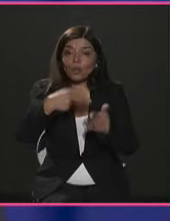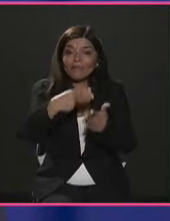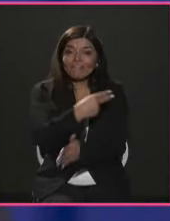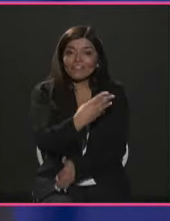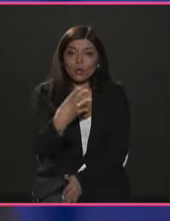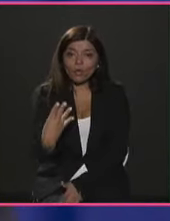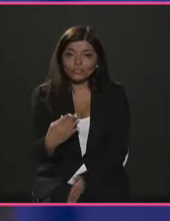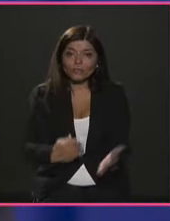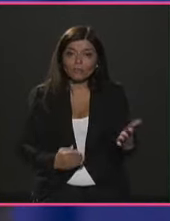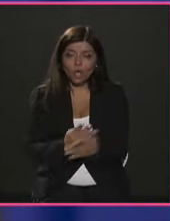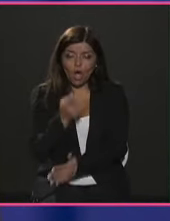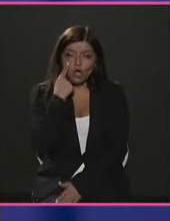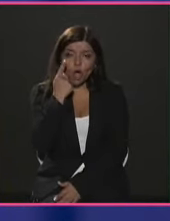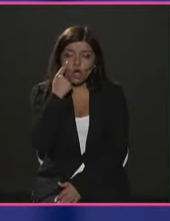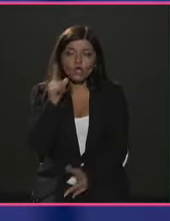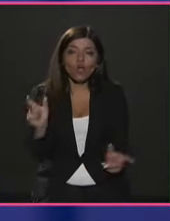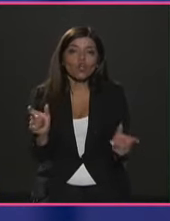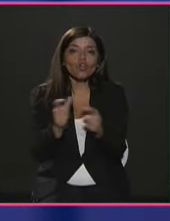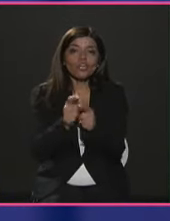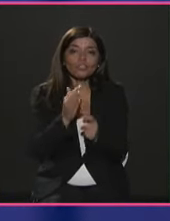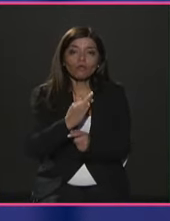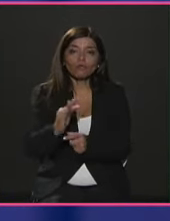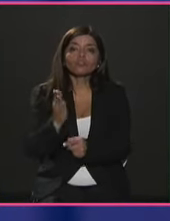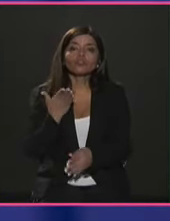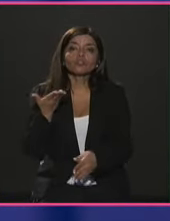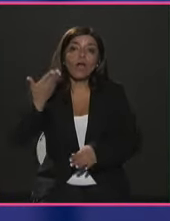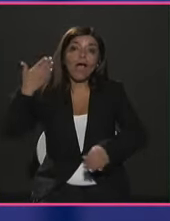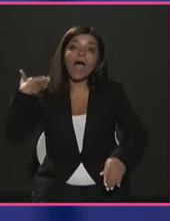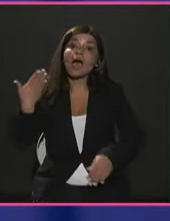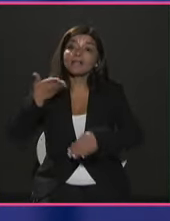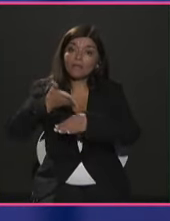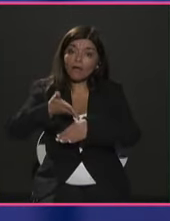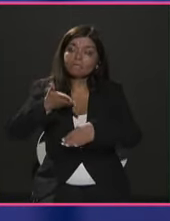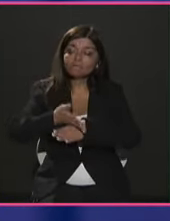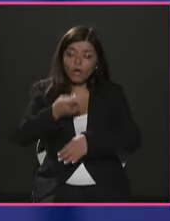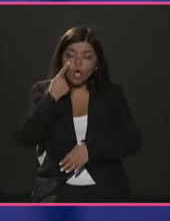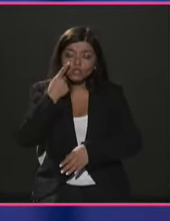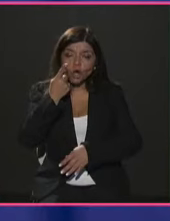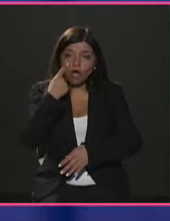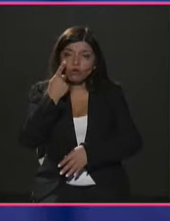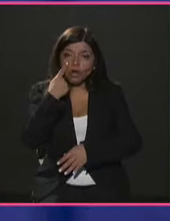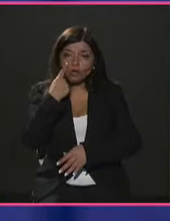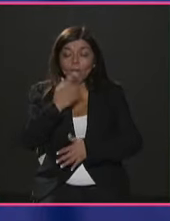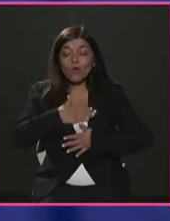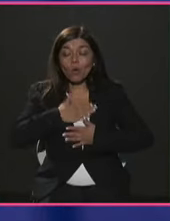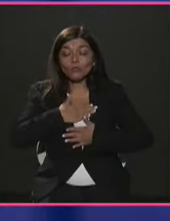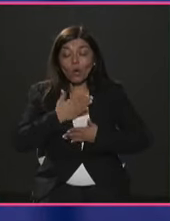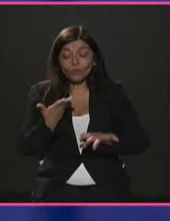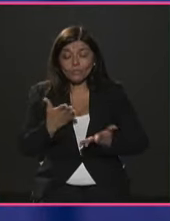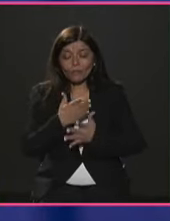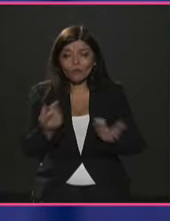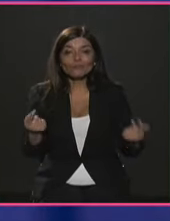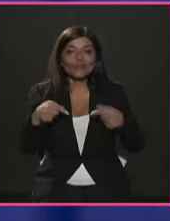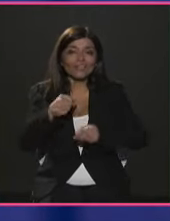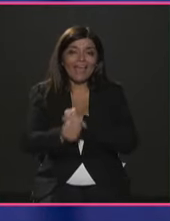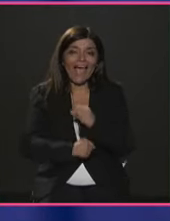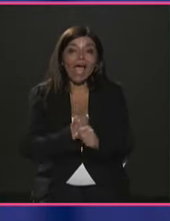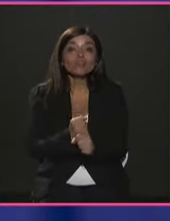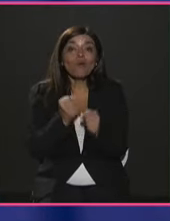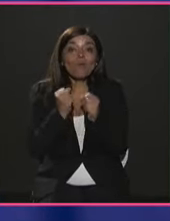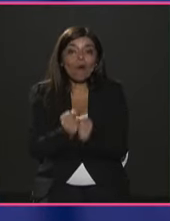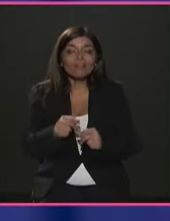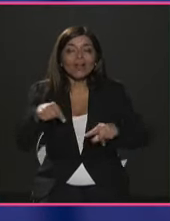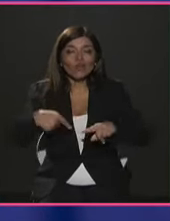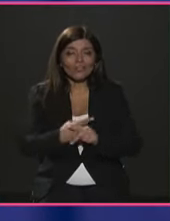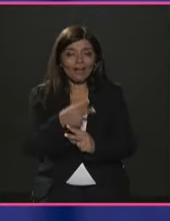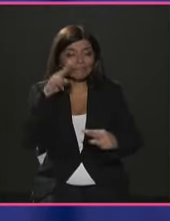yo conozco el congreso del futuro porque he asistido a ediciones anteriores me haba gustado mucho hacerlo también este año y poder de